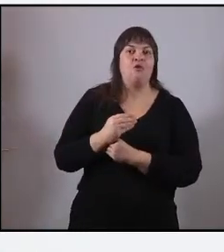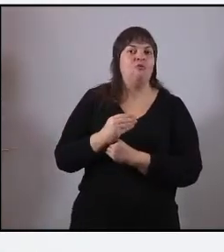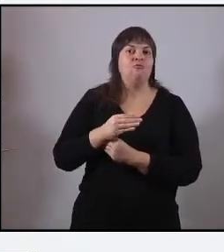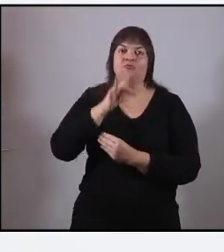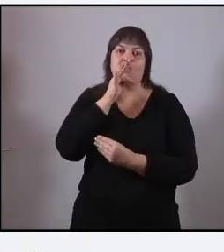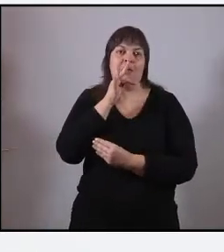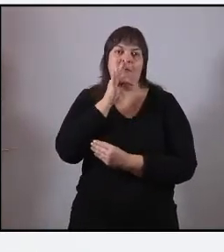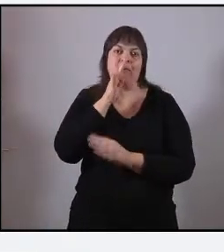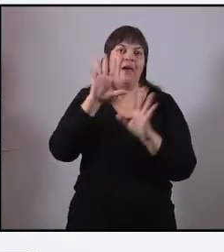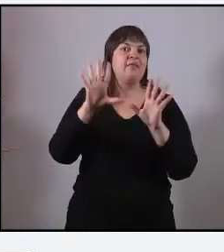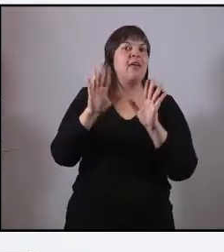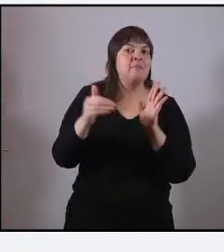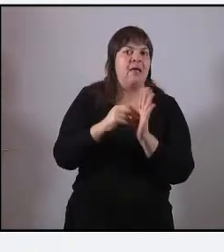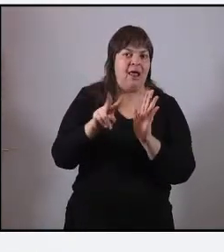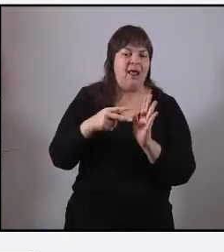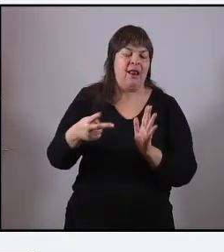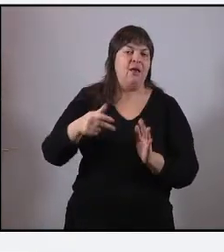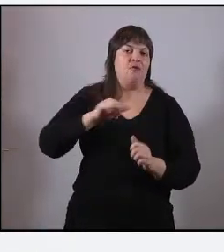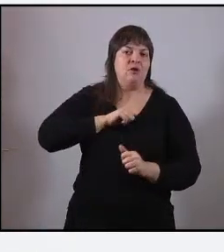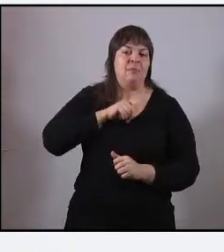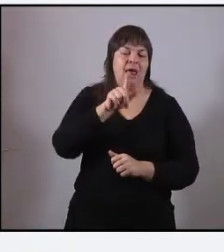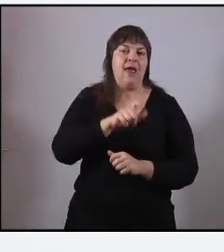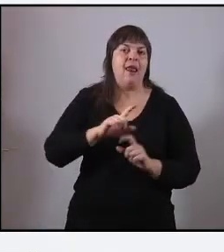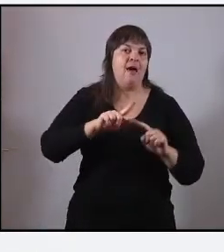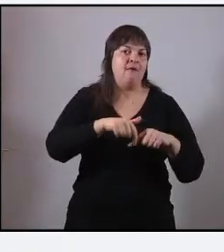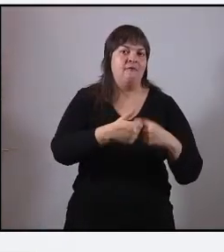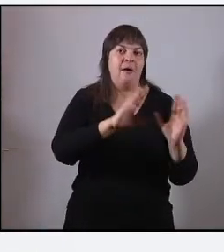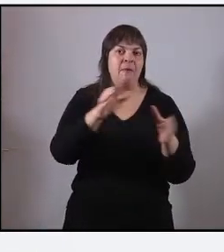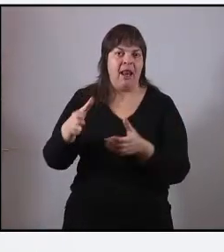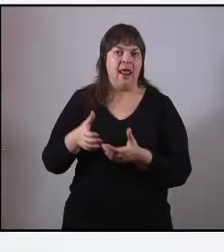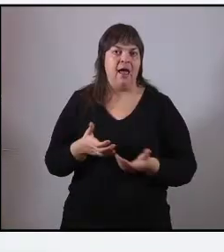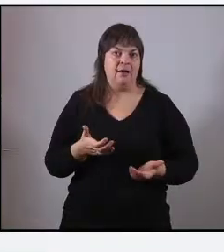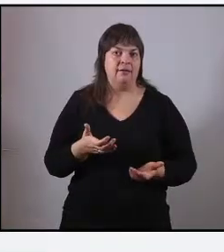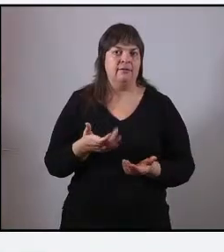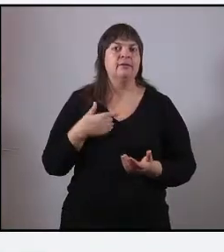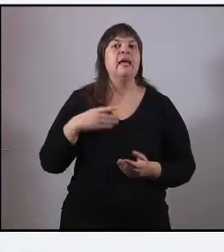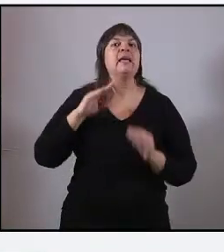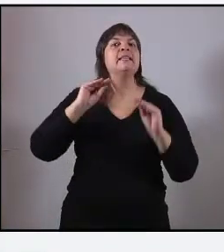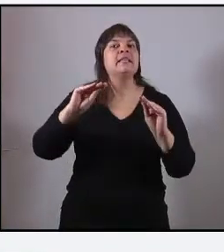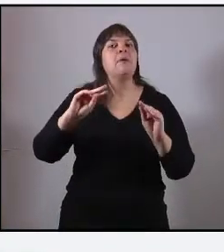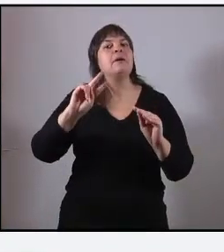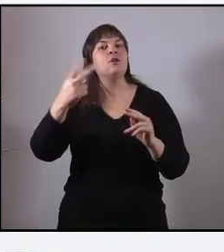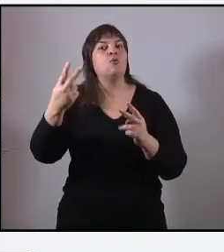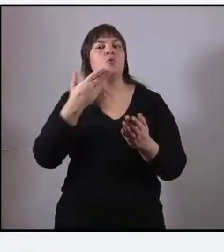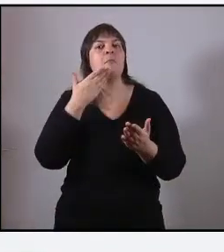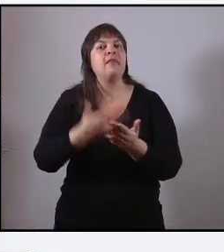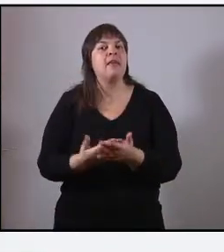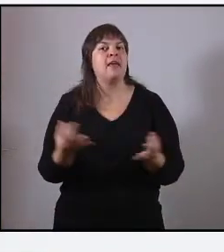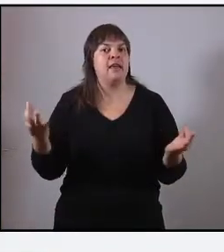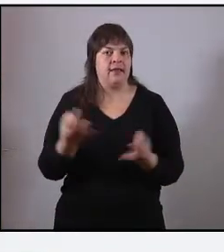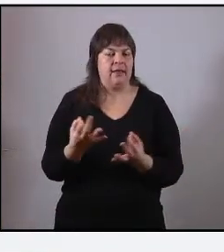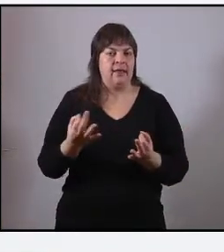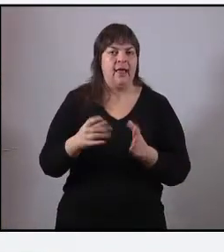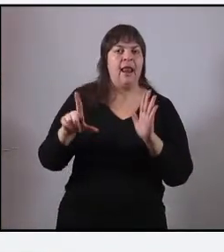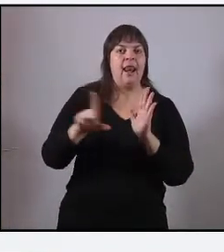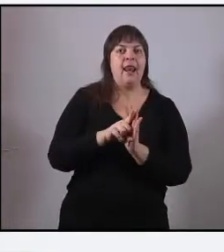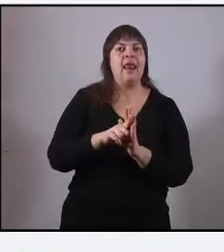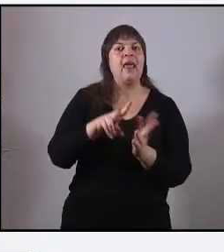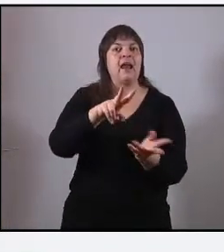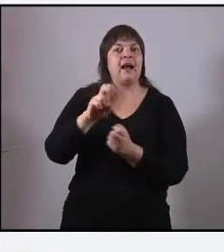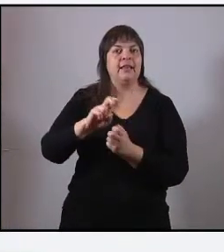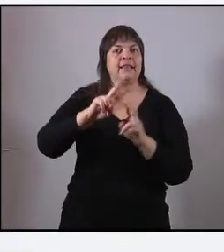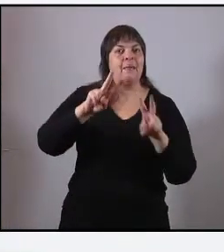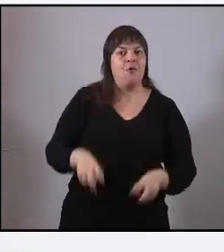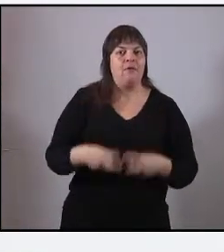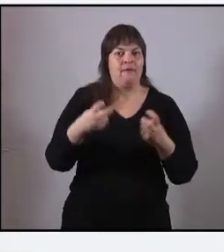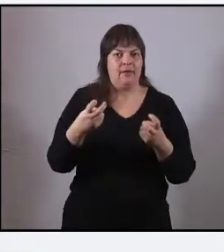10.000 euros que son muy esperadas por estas familias. El segundo llamamiento que le quiero hacer es que modifique la Ley de Renta, que